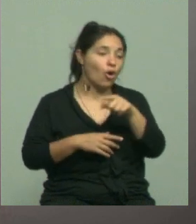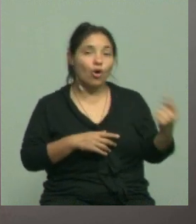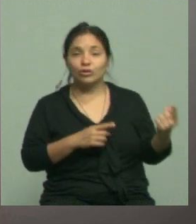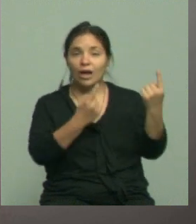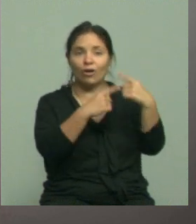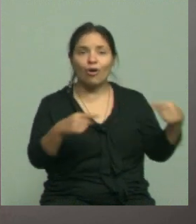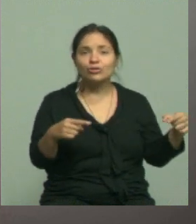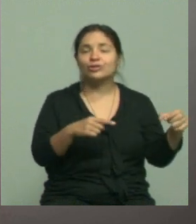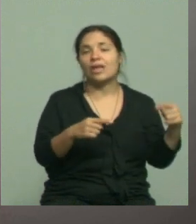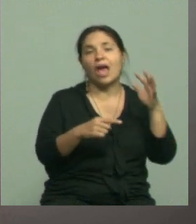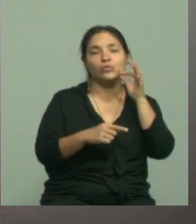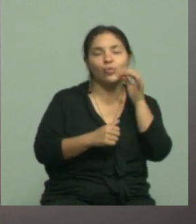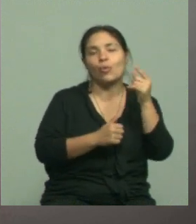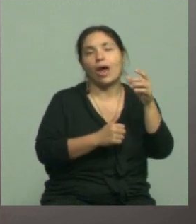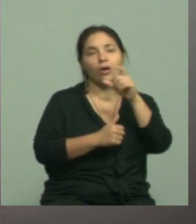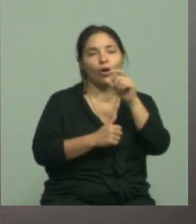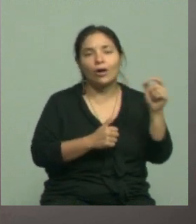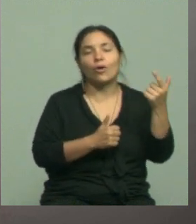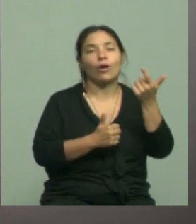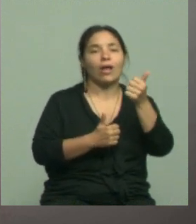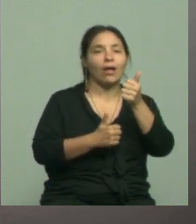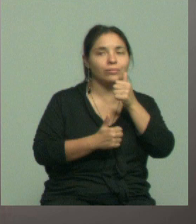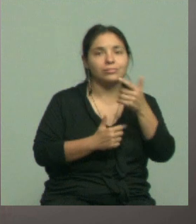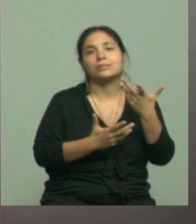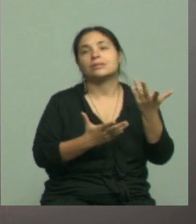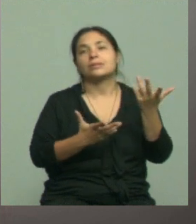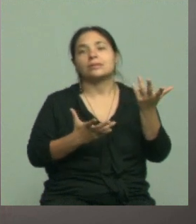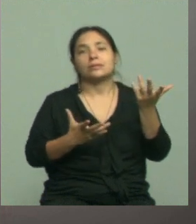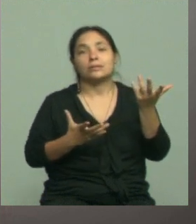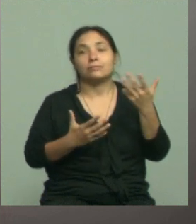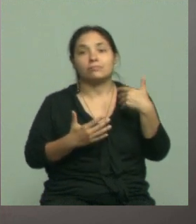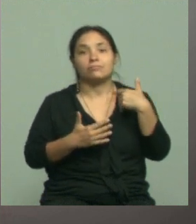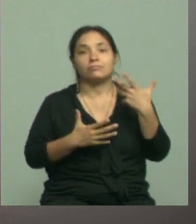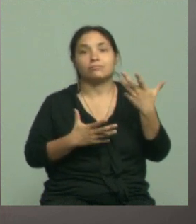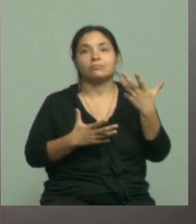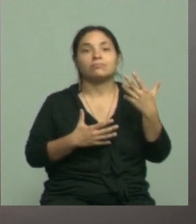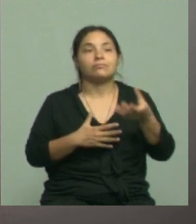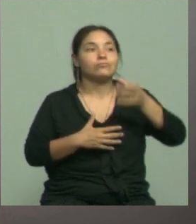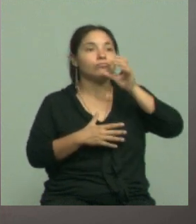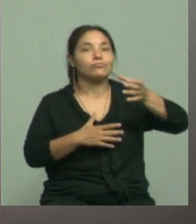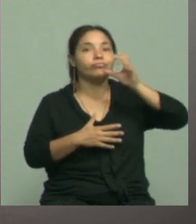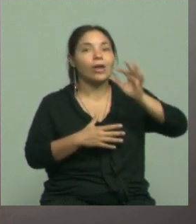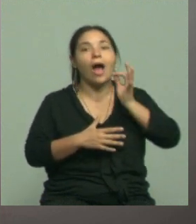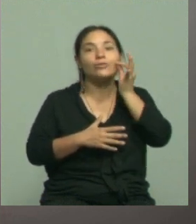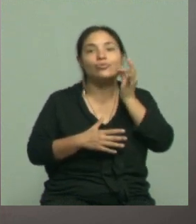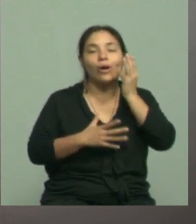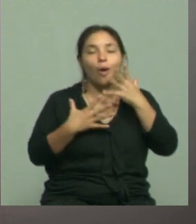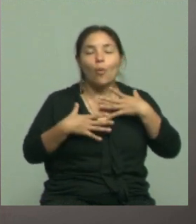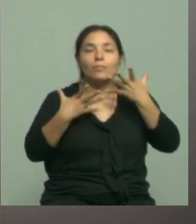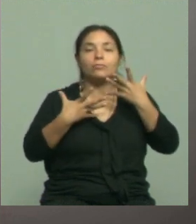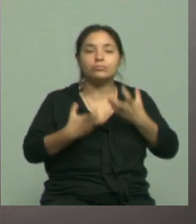nivel metabólico, cuando pasan por nuestro cuerpo, terminan generando una deshidratación. Claro. Lo mismo que las bebidas alcohólicas.